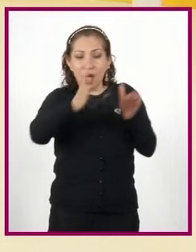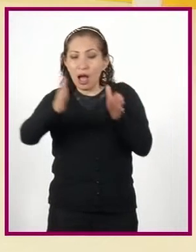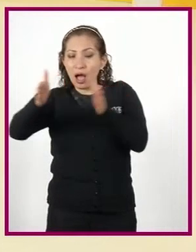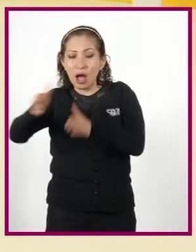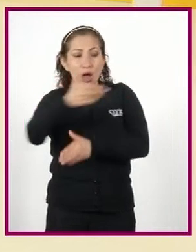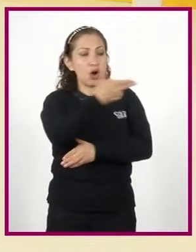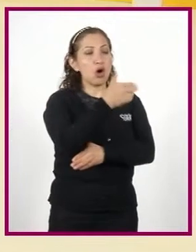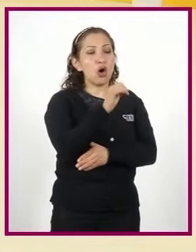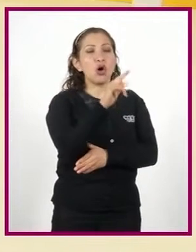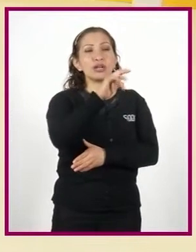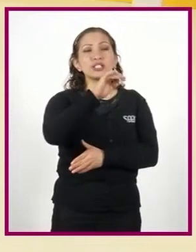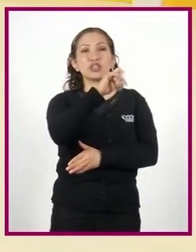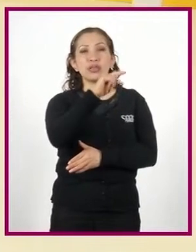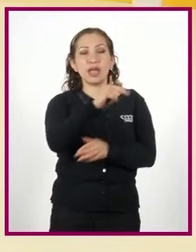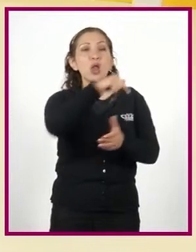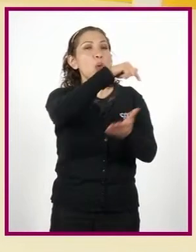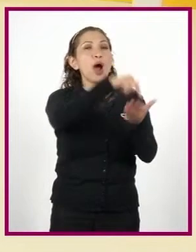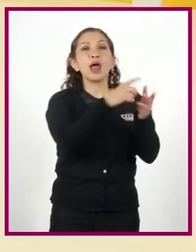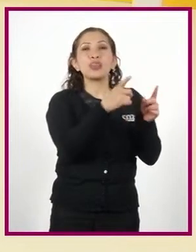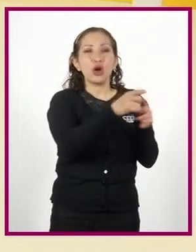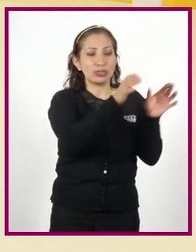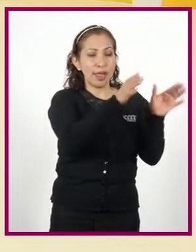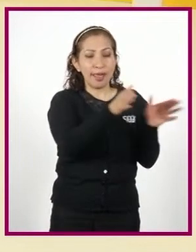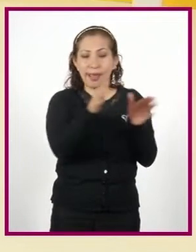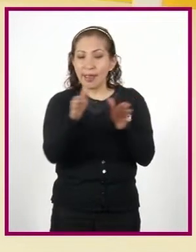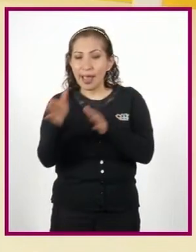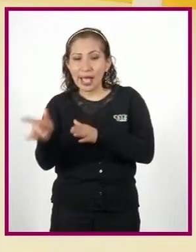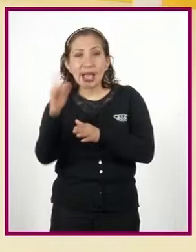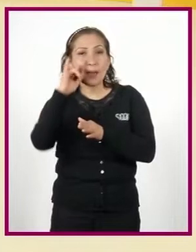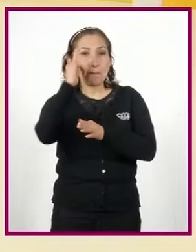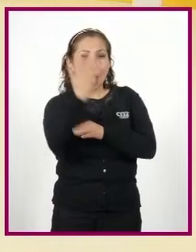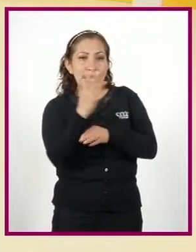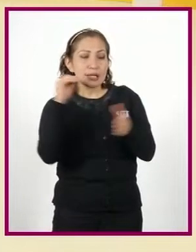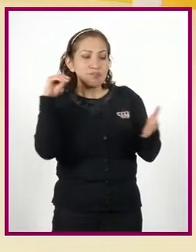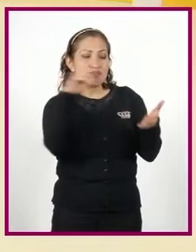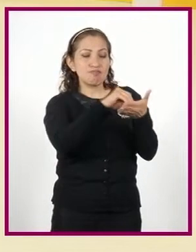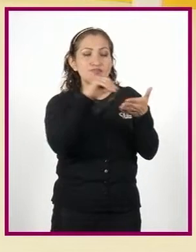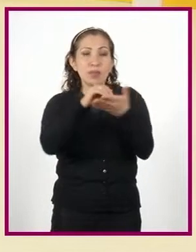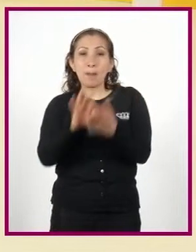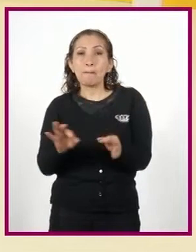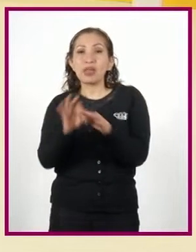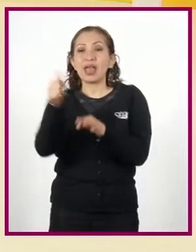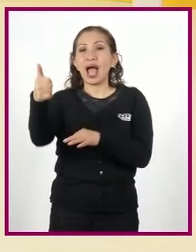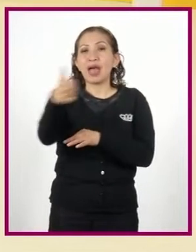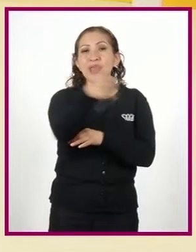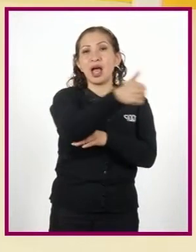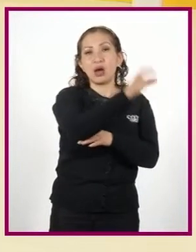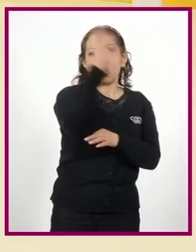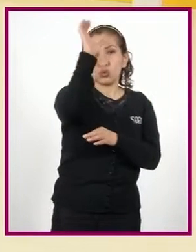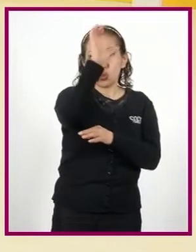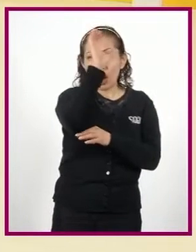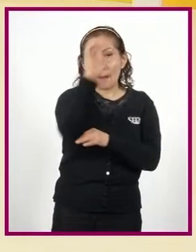su ubicación geográfica e imágenes representativas de cada cultura para ilustrar